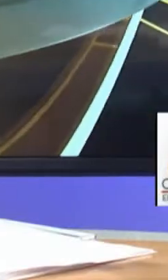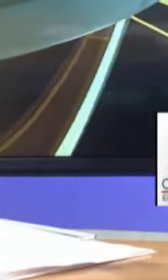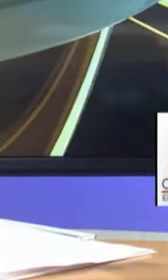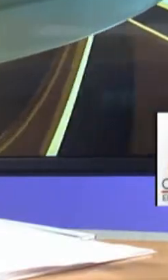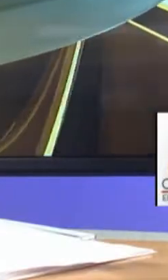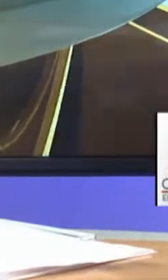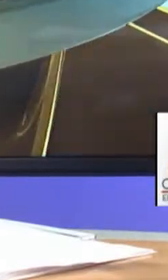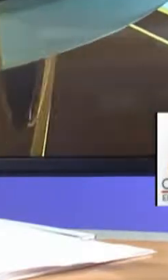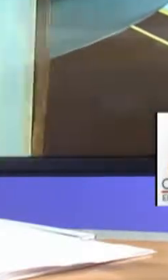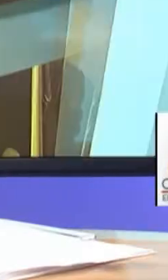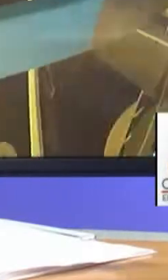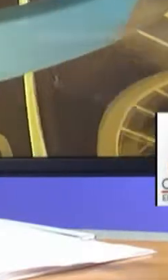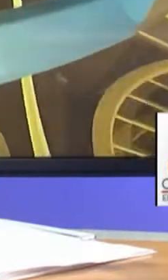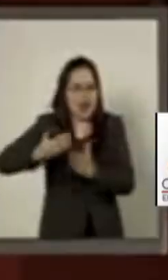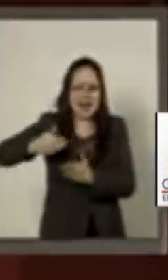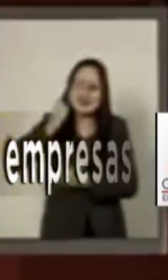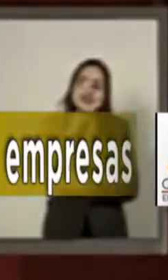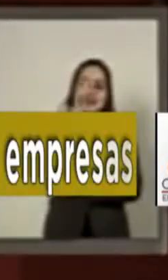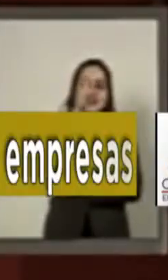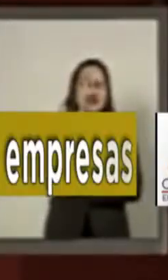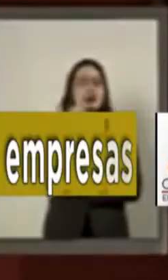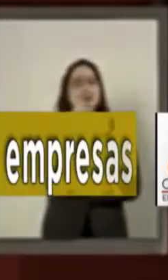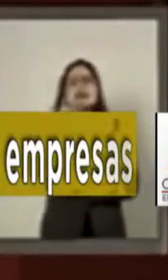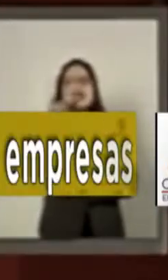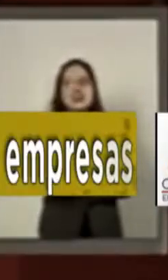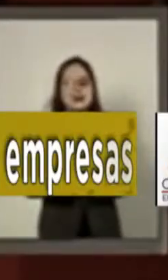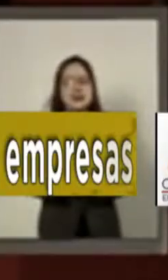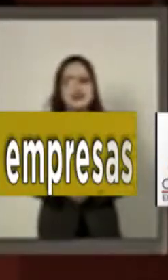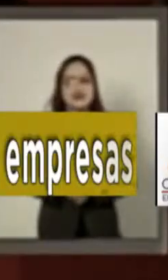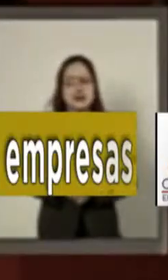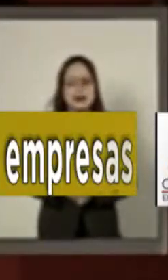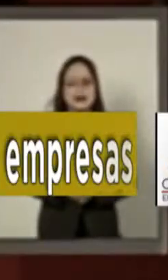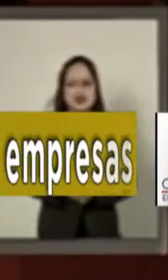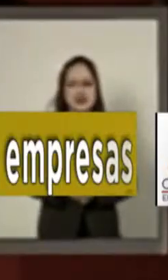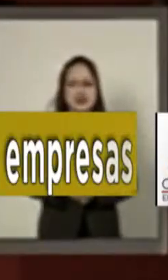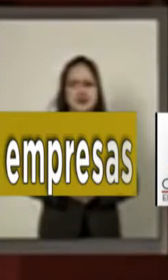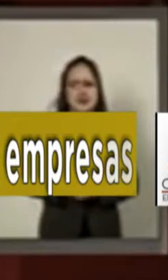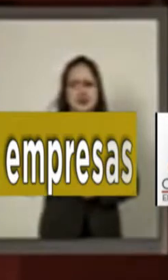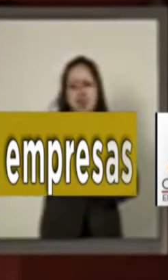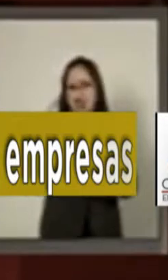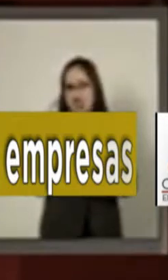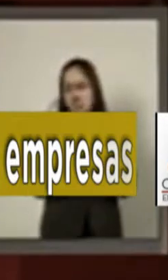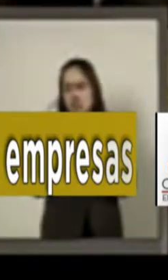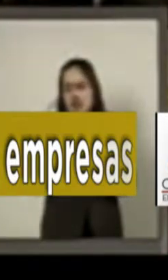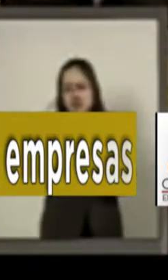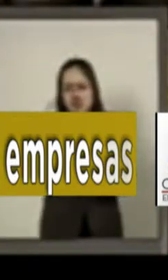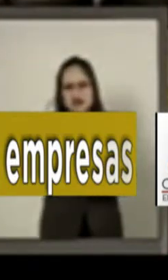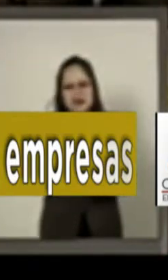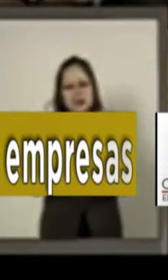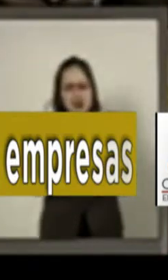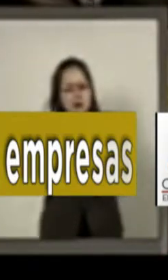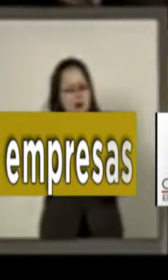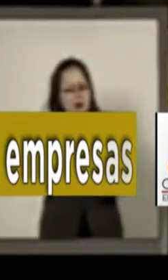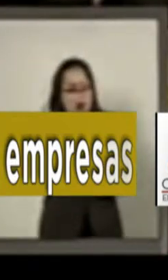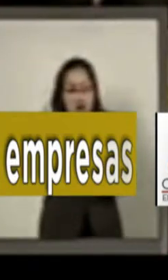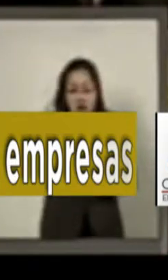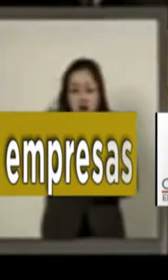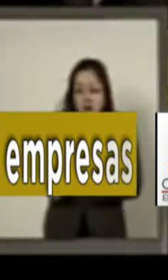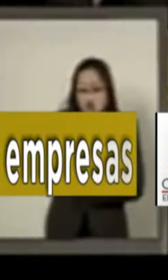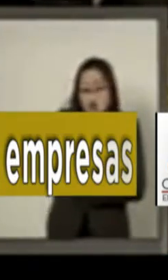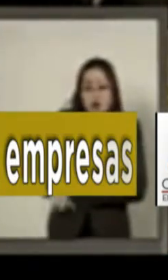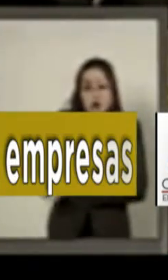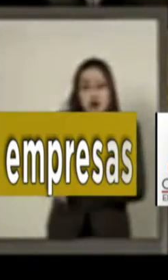Senadores cuestionaron hoy al secretario de Gobernación, Miguel Ángel Osorio Chong, por los supuestos vínculos que mantiene con empresas a las que les fueron